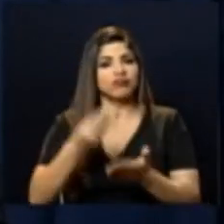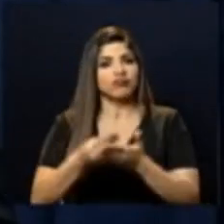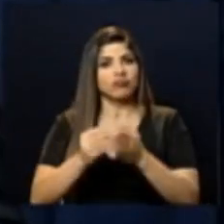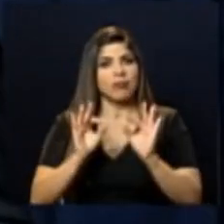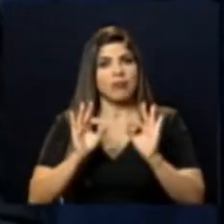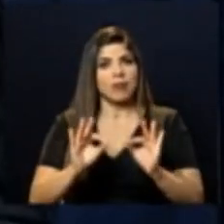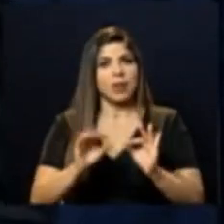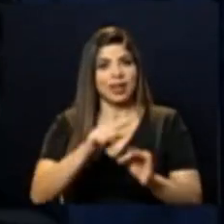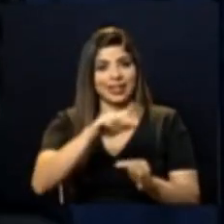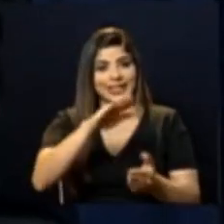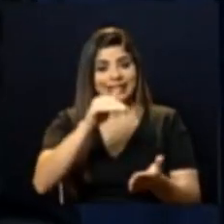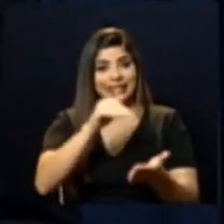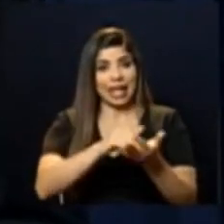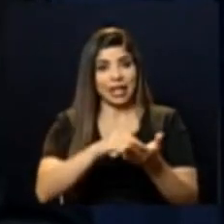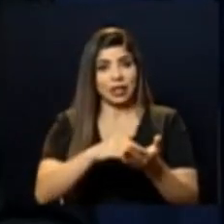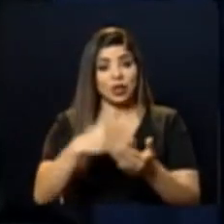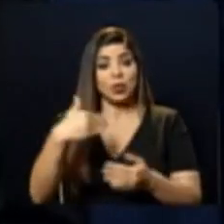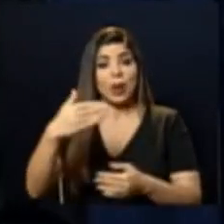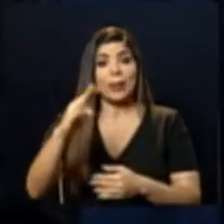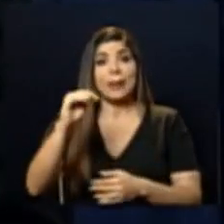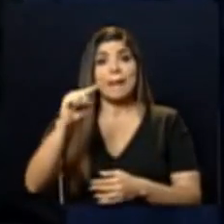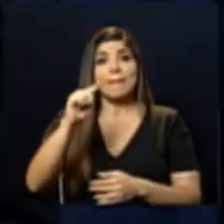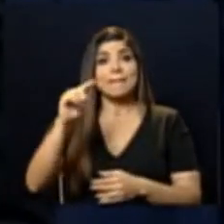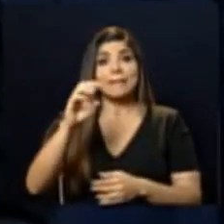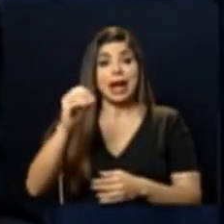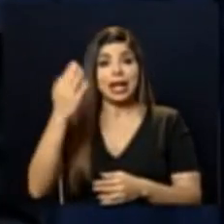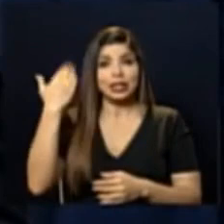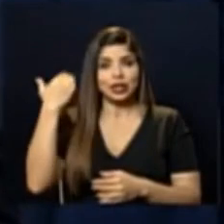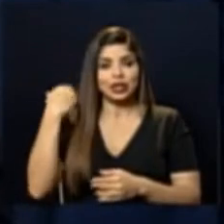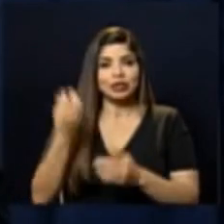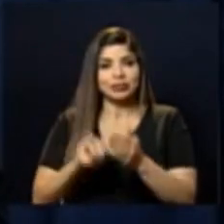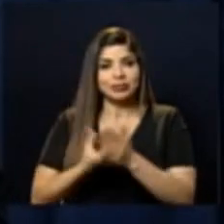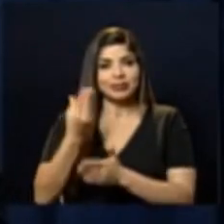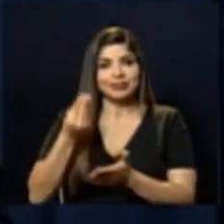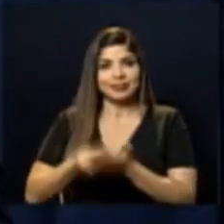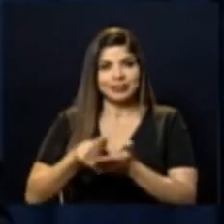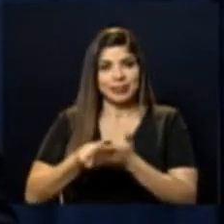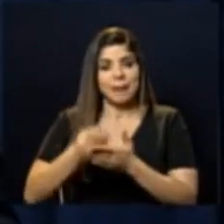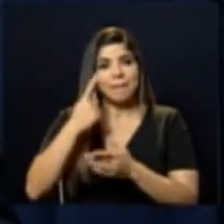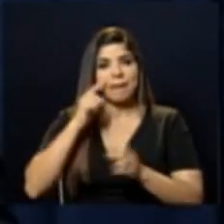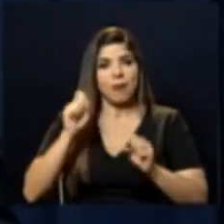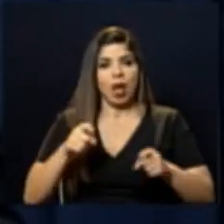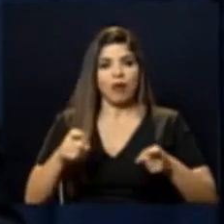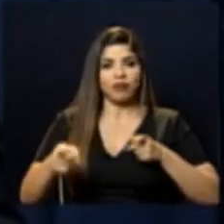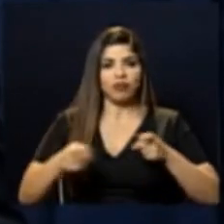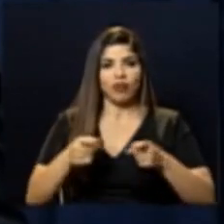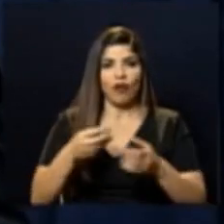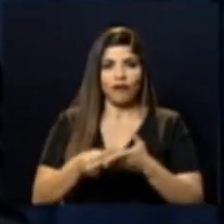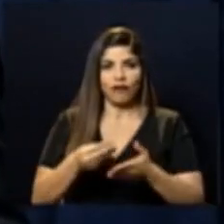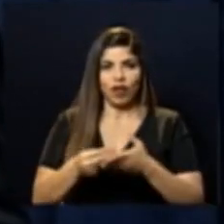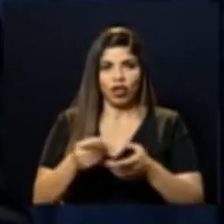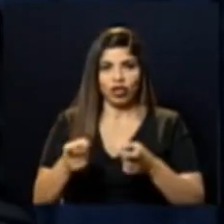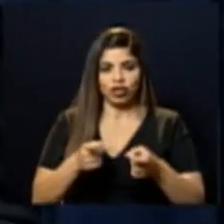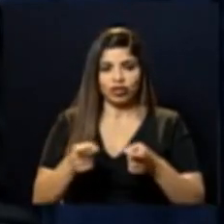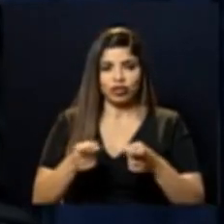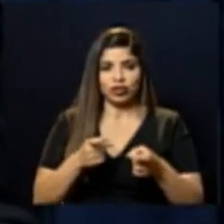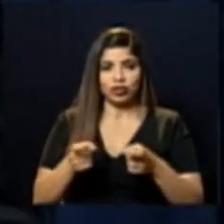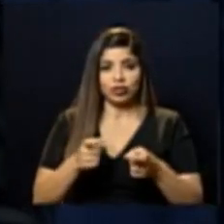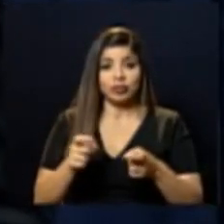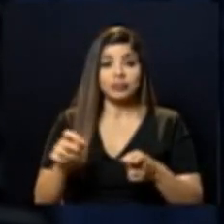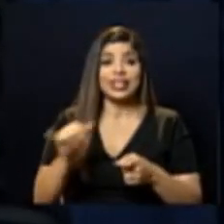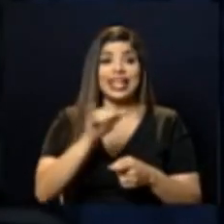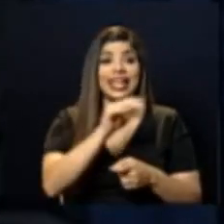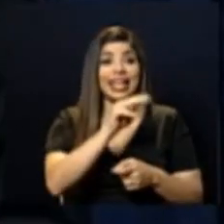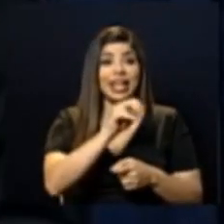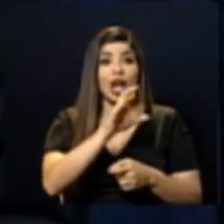de este centro, en marzo se creó un fideicomiso para administrar los fondos. Asimismo, el